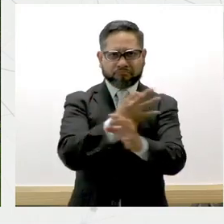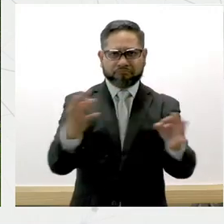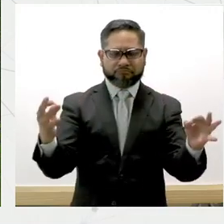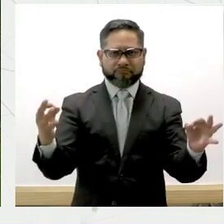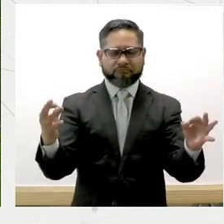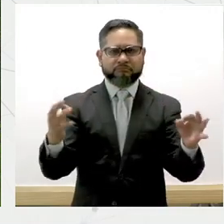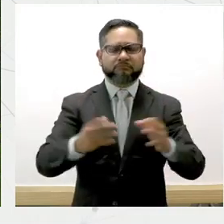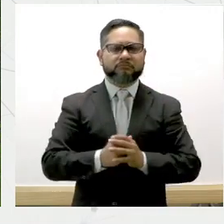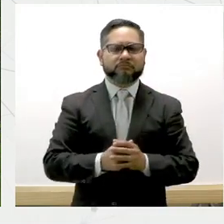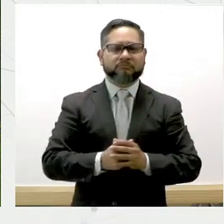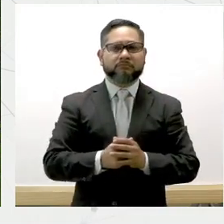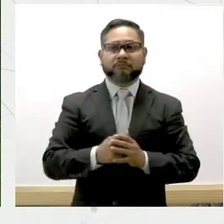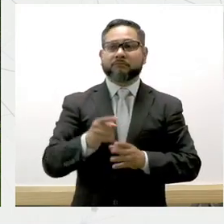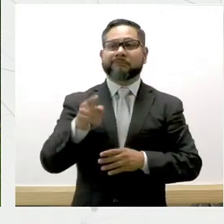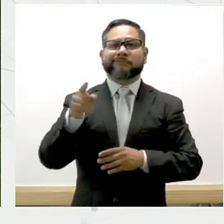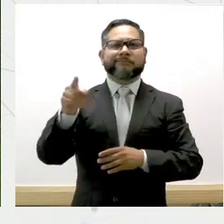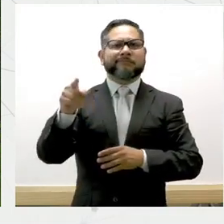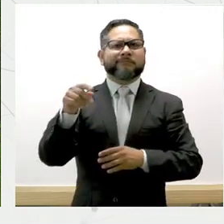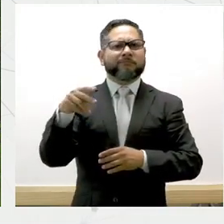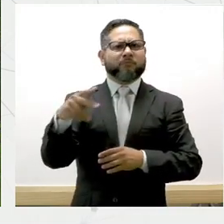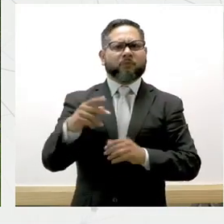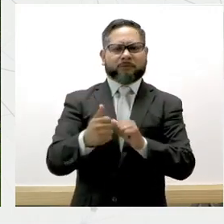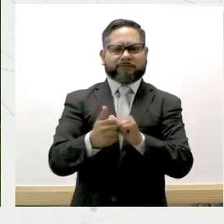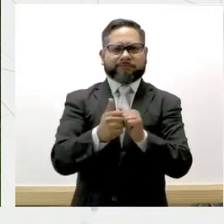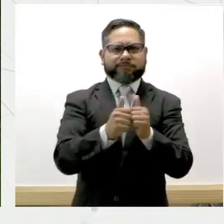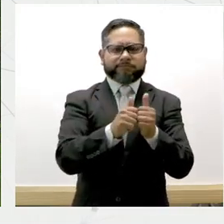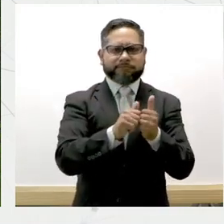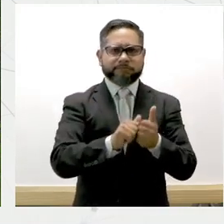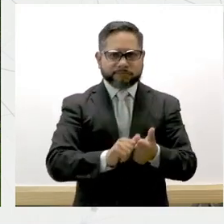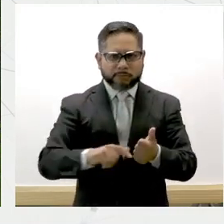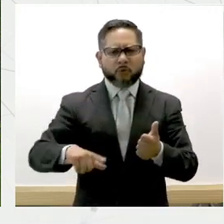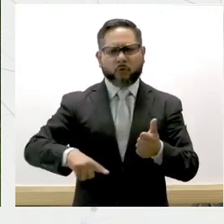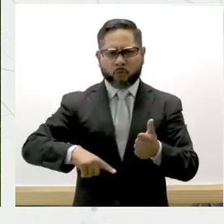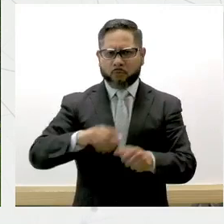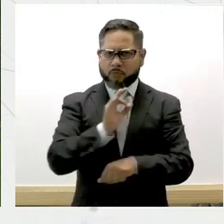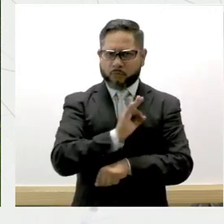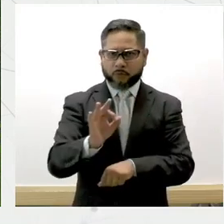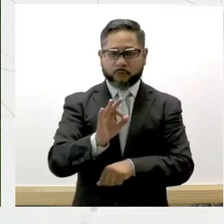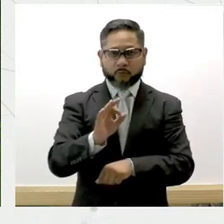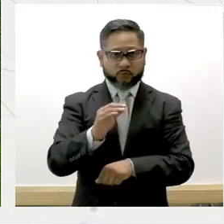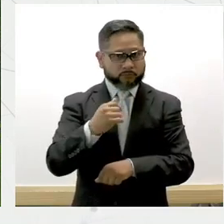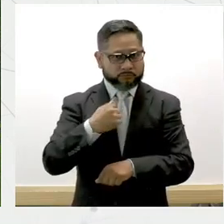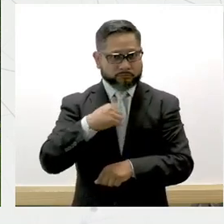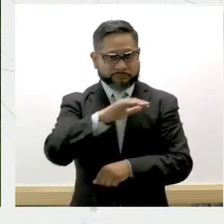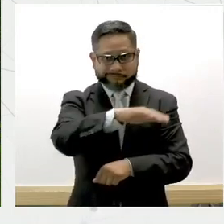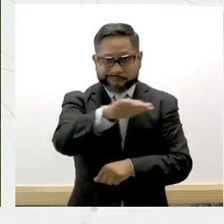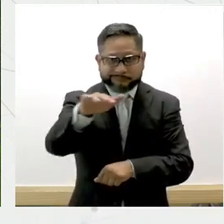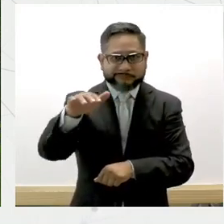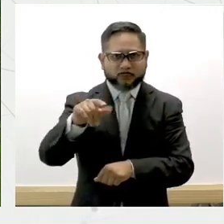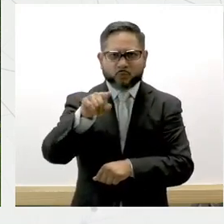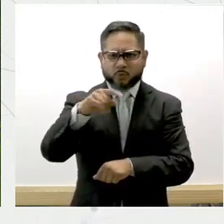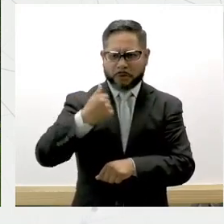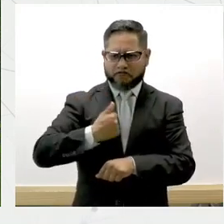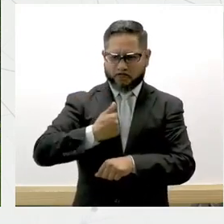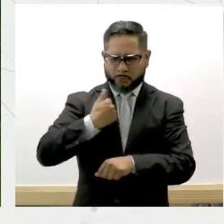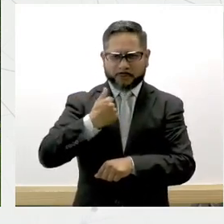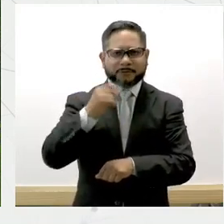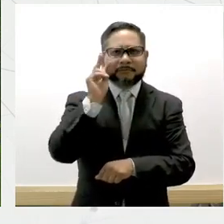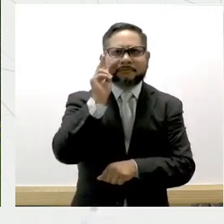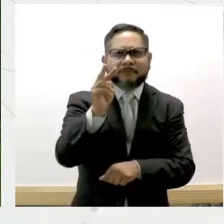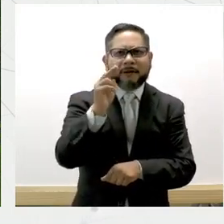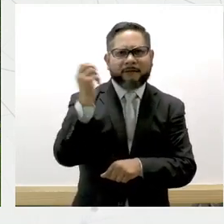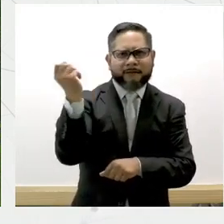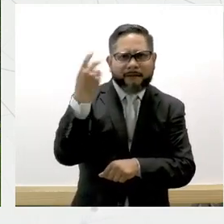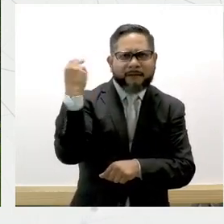sino también la capacidad de transformar y mejorar la gestión pública. Por ello, invito a nuestra audiencia a aprovechar esta conferencia y a aprender